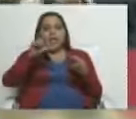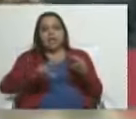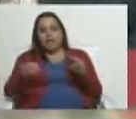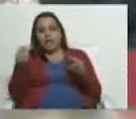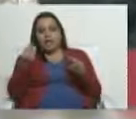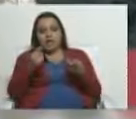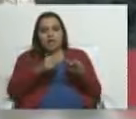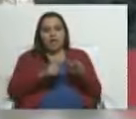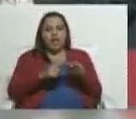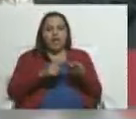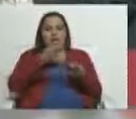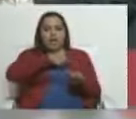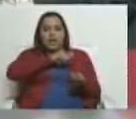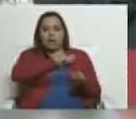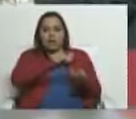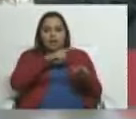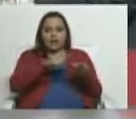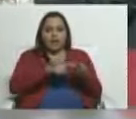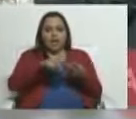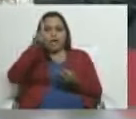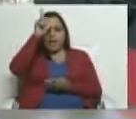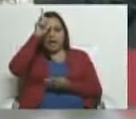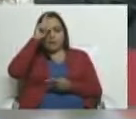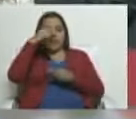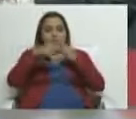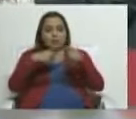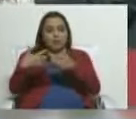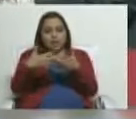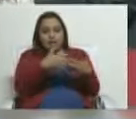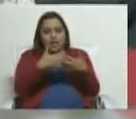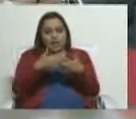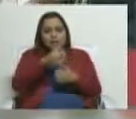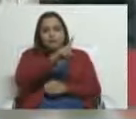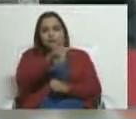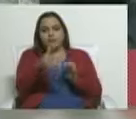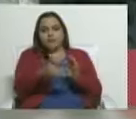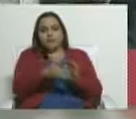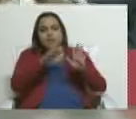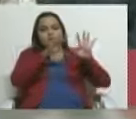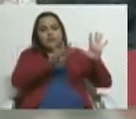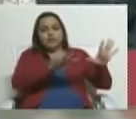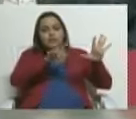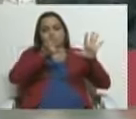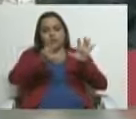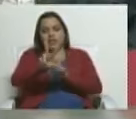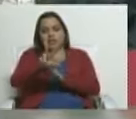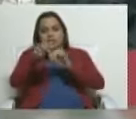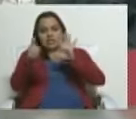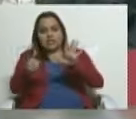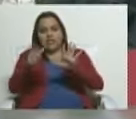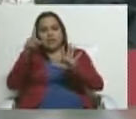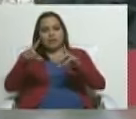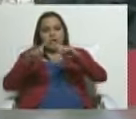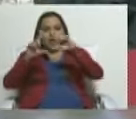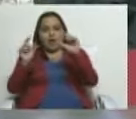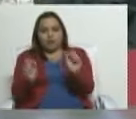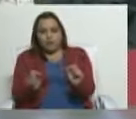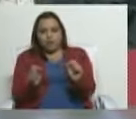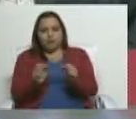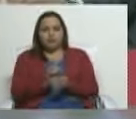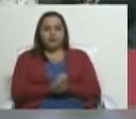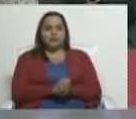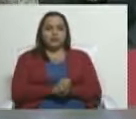España, sobre todo a partir de la guerra civil de 1936, y Japón, por ejemplo, entre